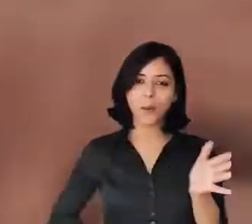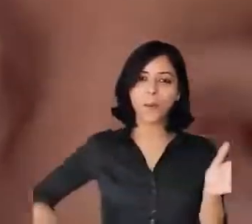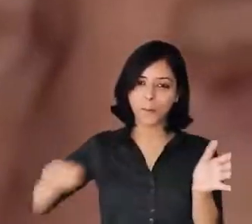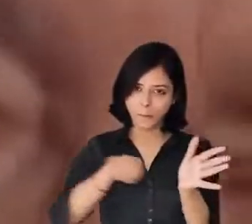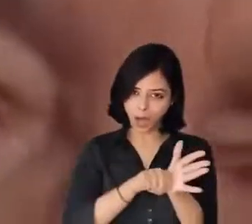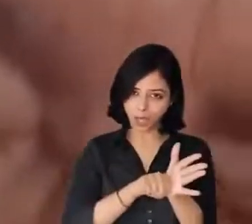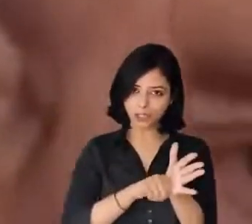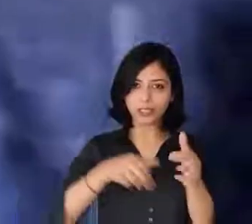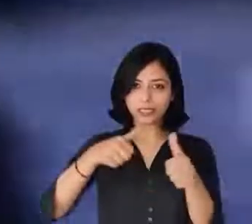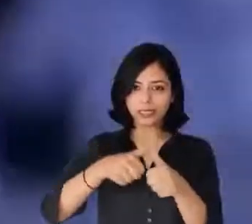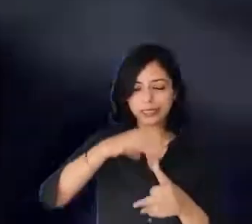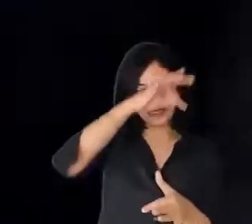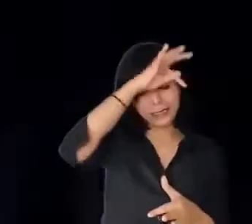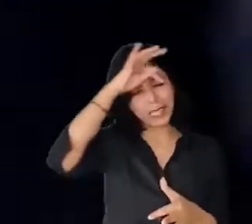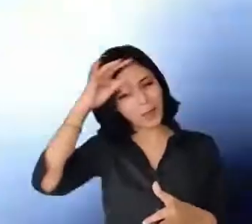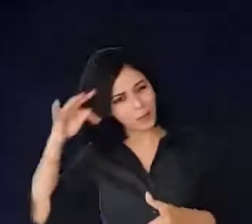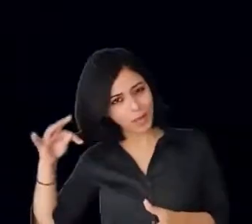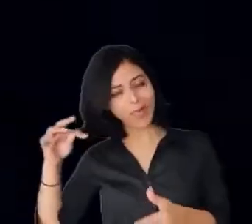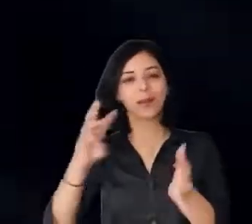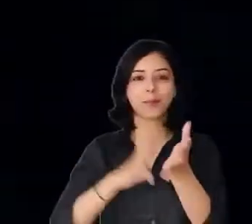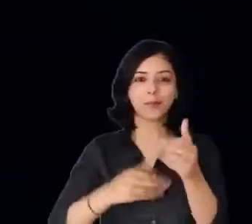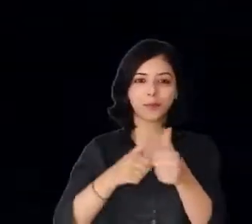La corriente se la llevó.